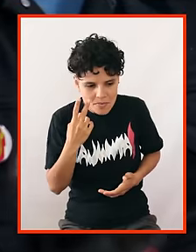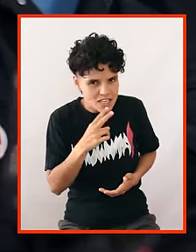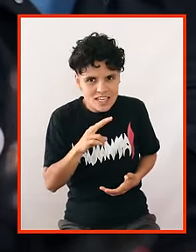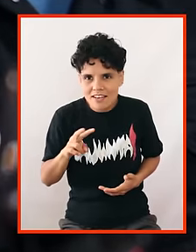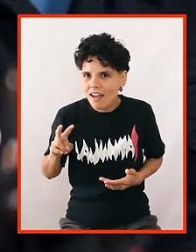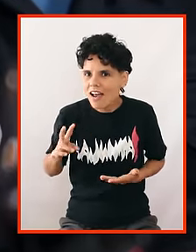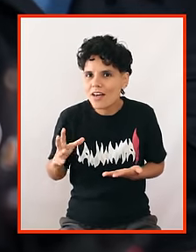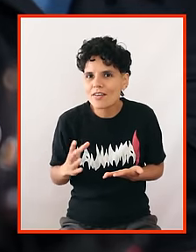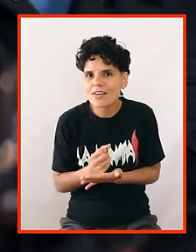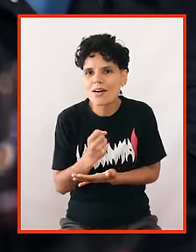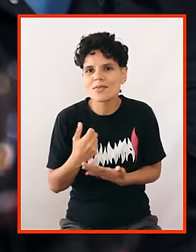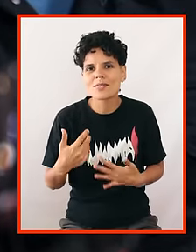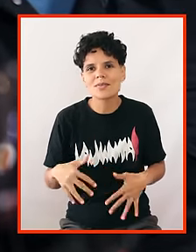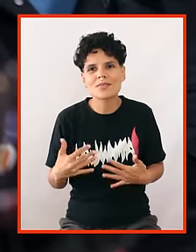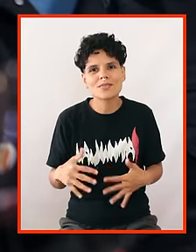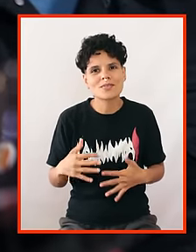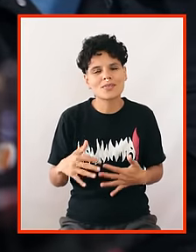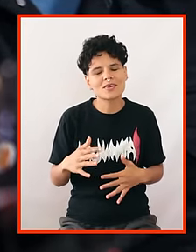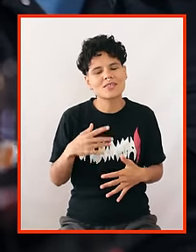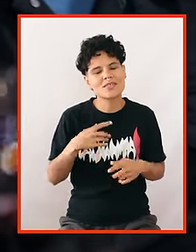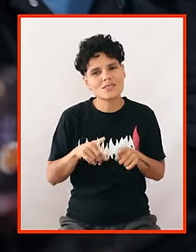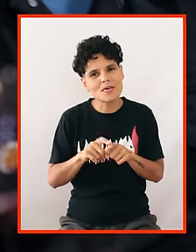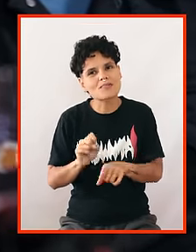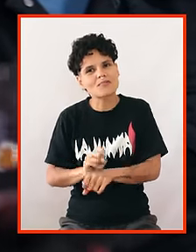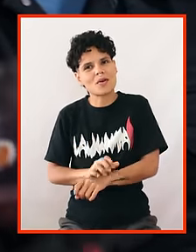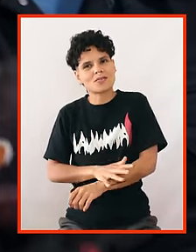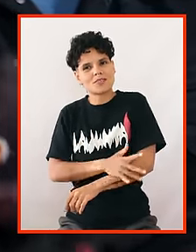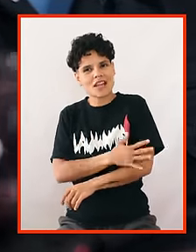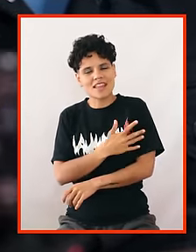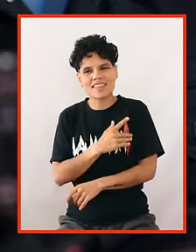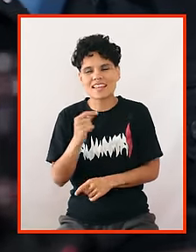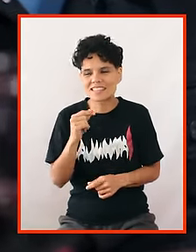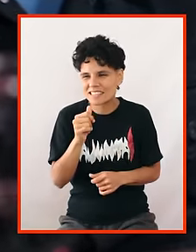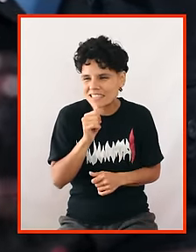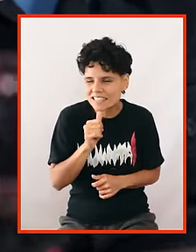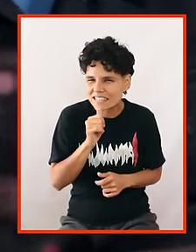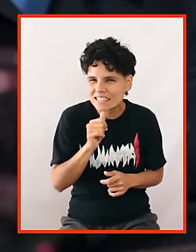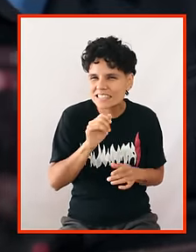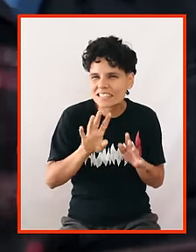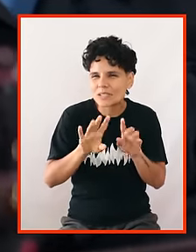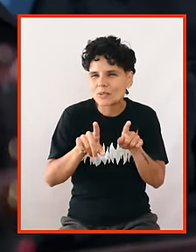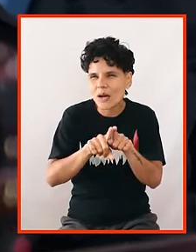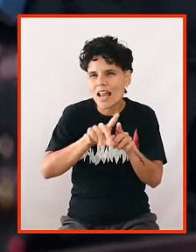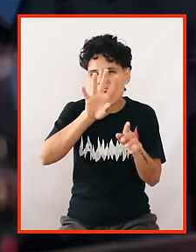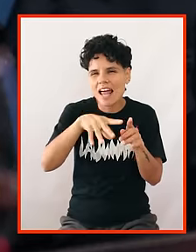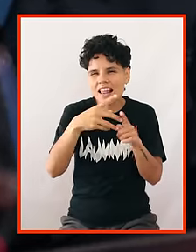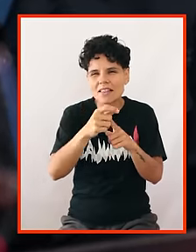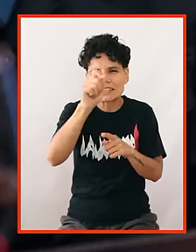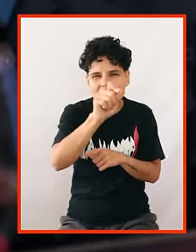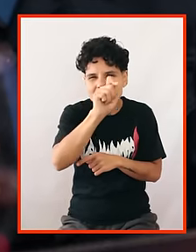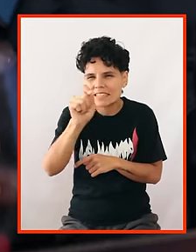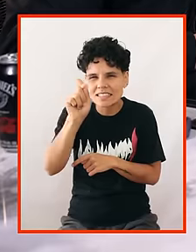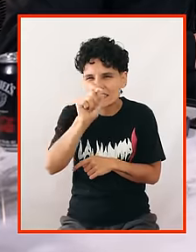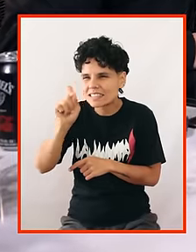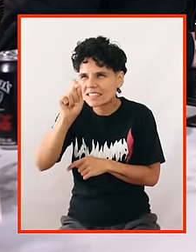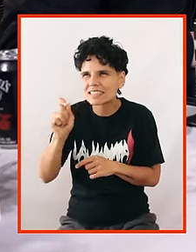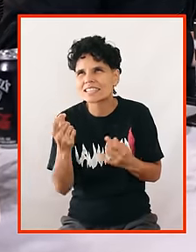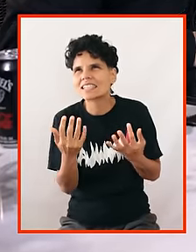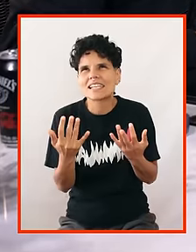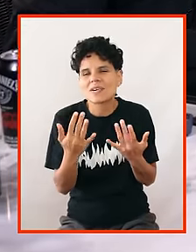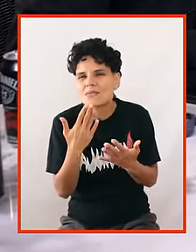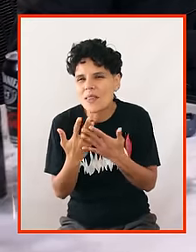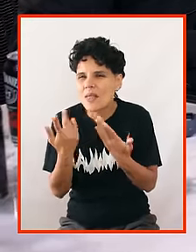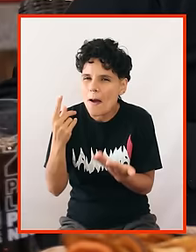ti, ¿cachai? Es súper bonito. Sí, estamos contando los días, las horas para estar arriba del escenario y compartir con la gente y todo. Y todo,